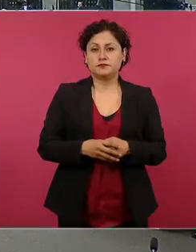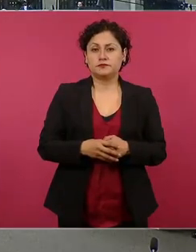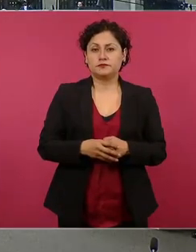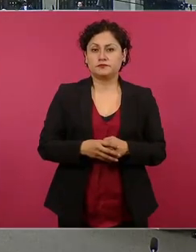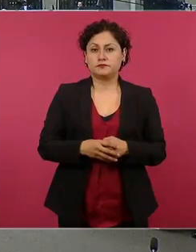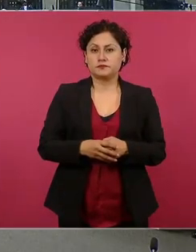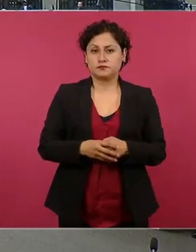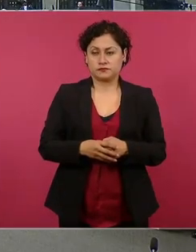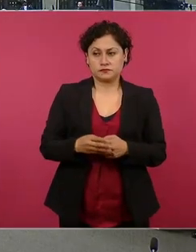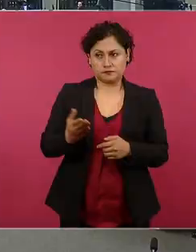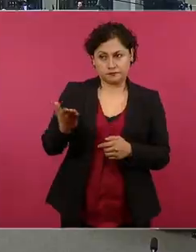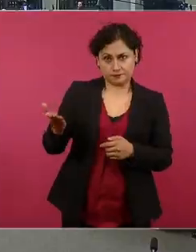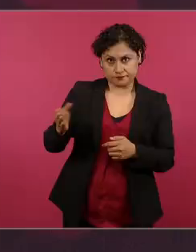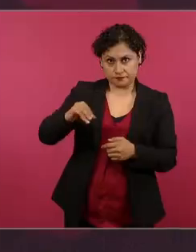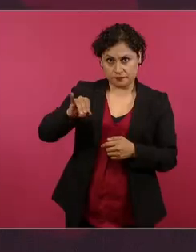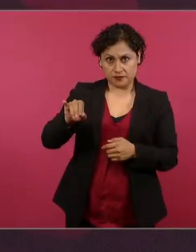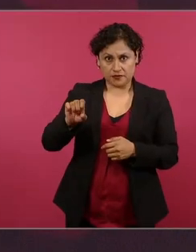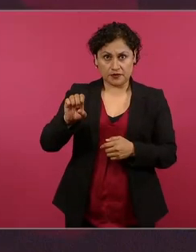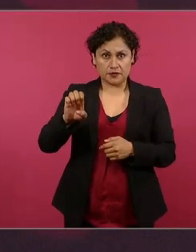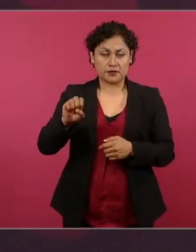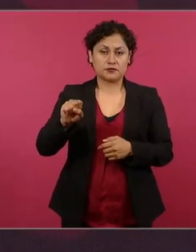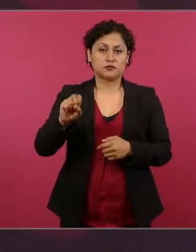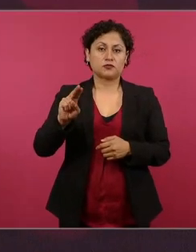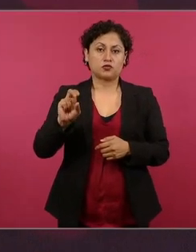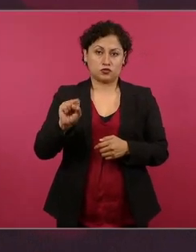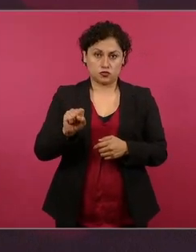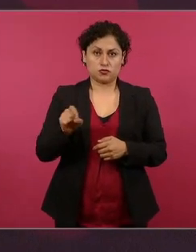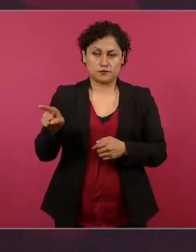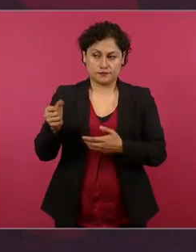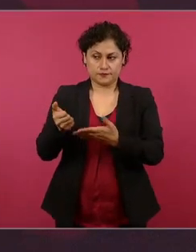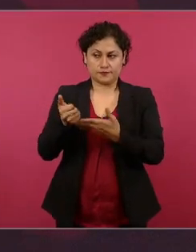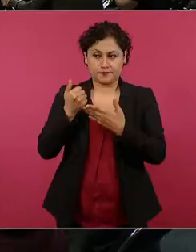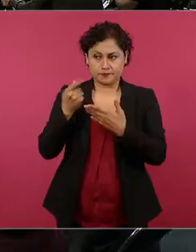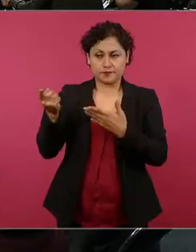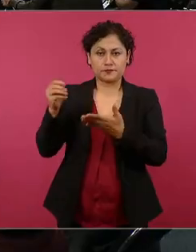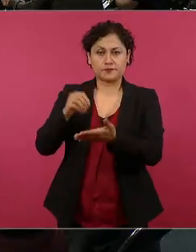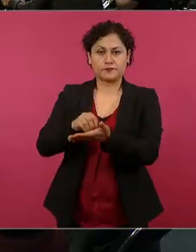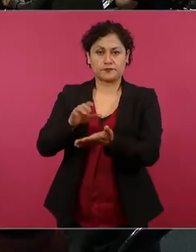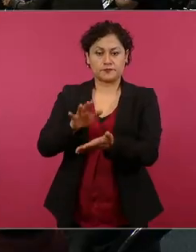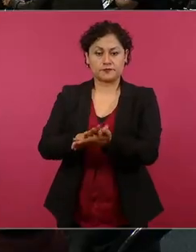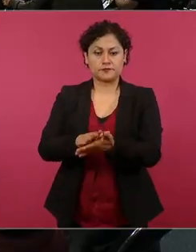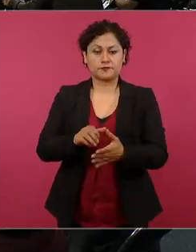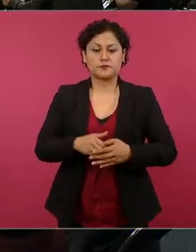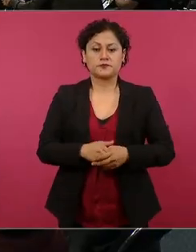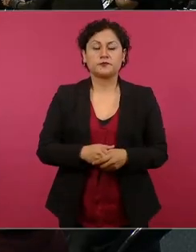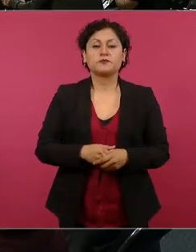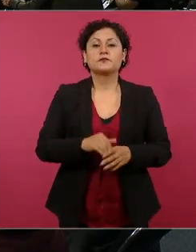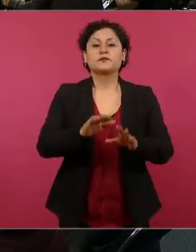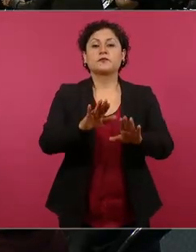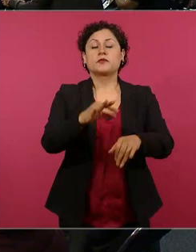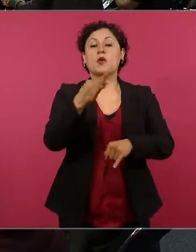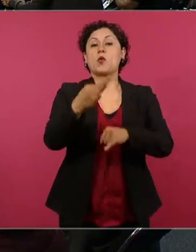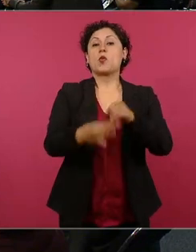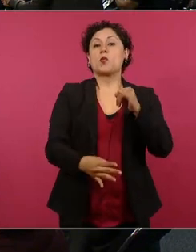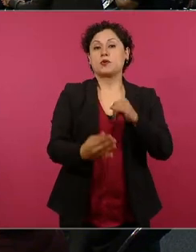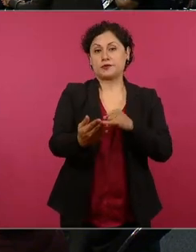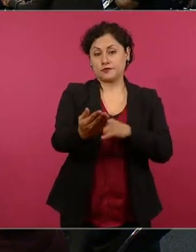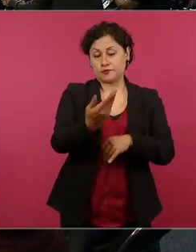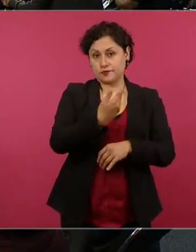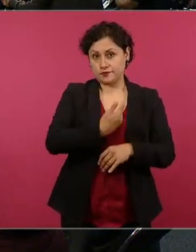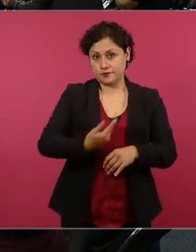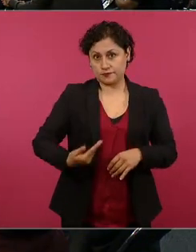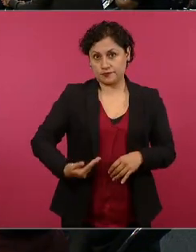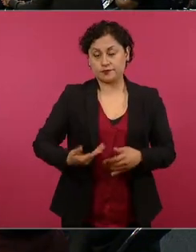Le pedimos a Jesús. Jesús. Que nos ayude. Sí, y por último, señor presidente, le